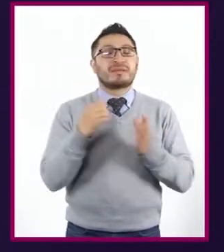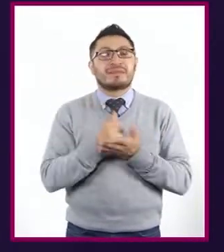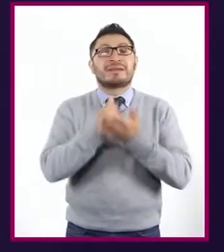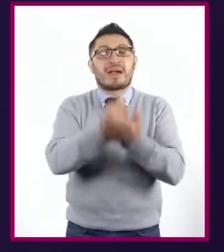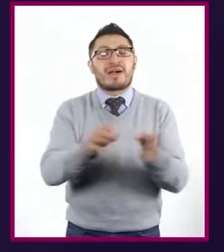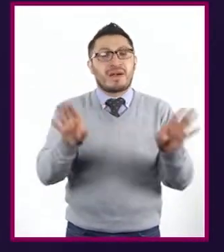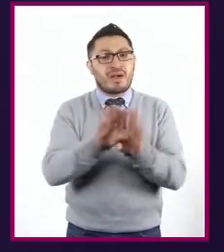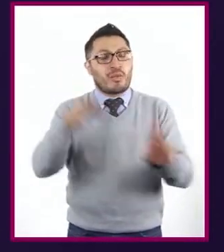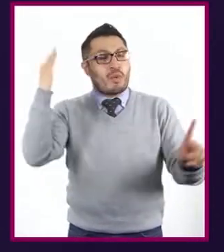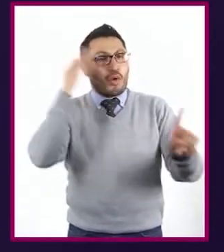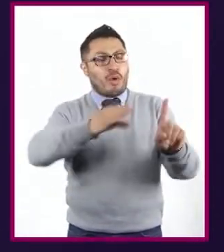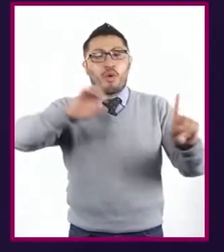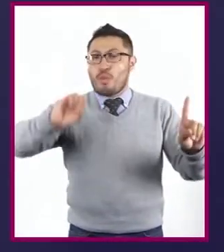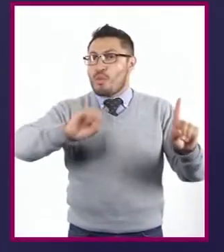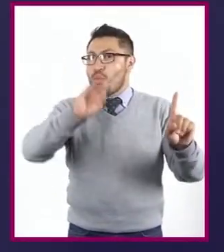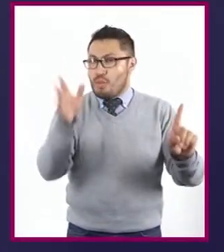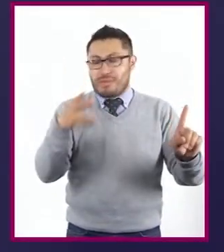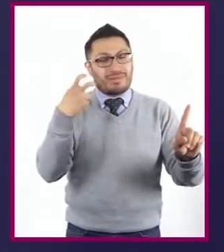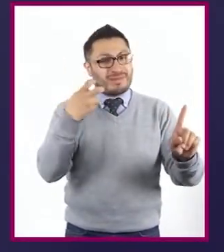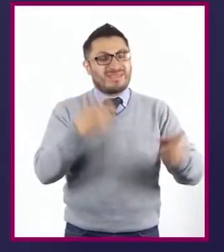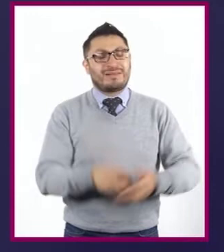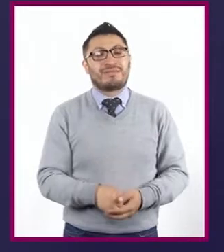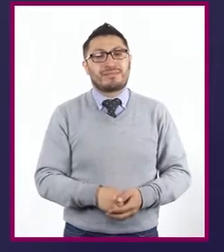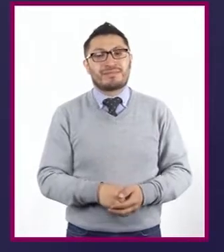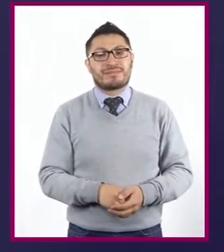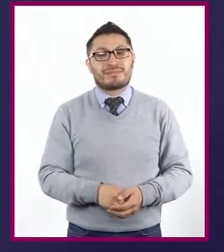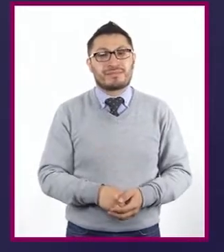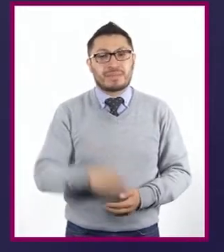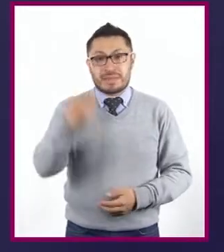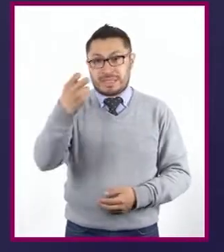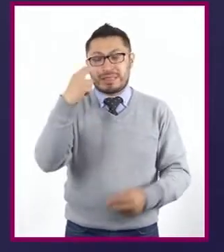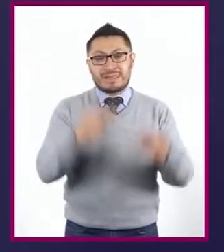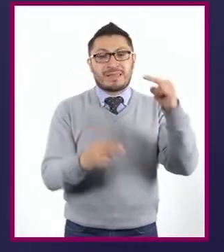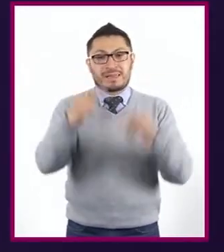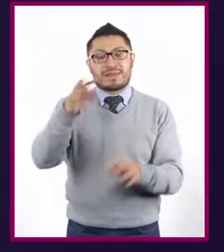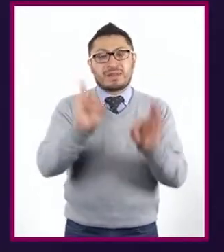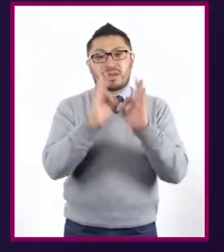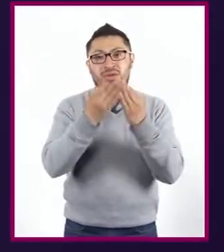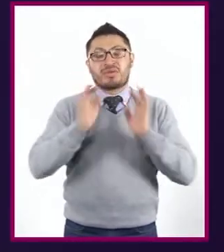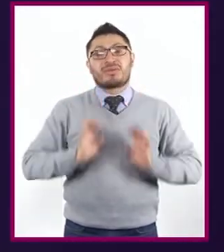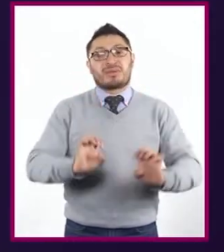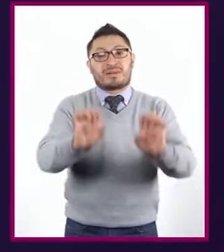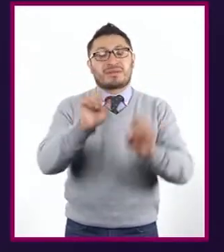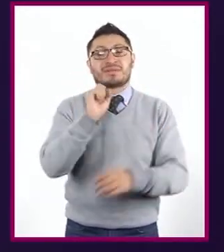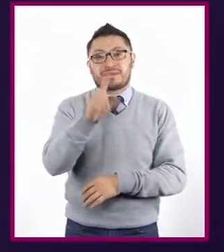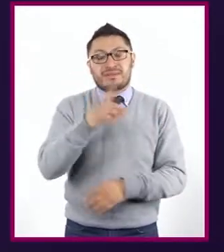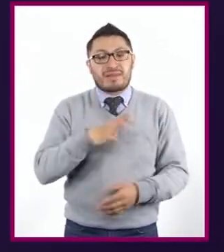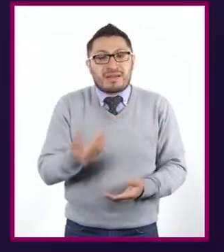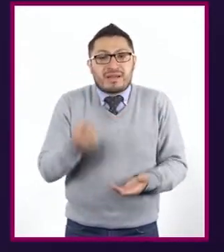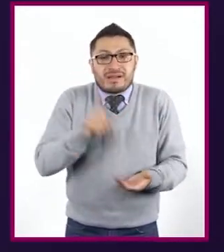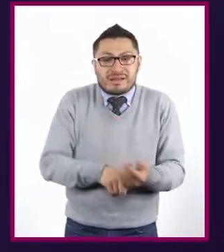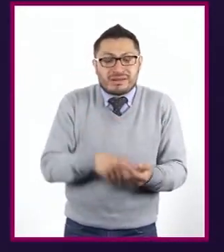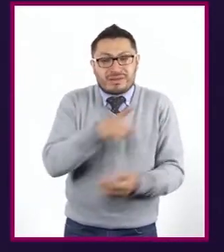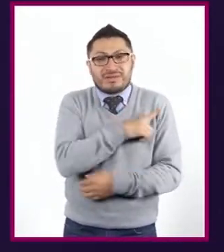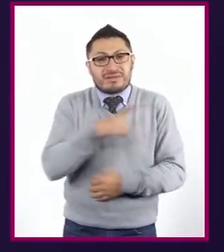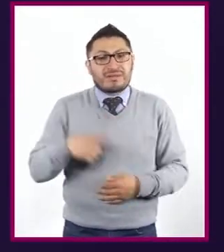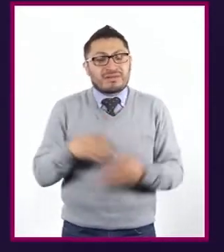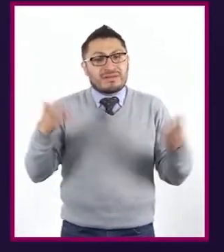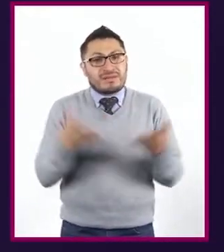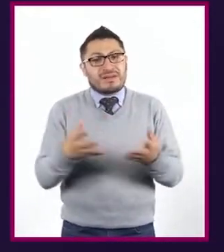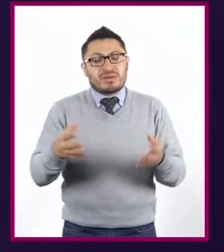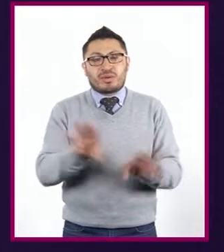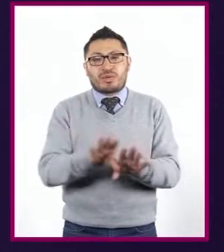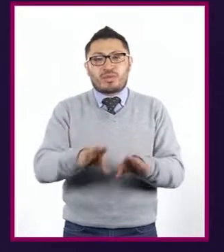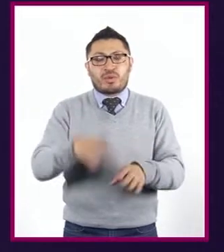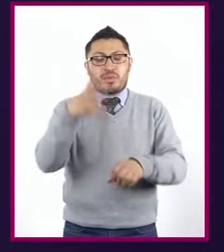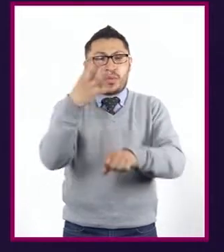mantener la objetividad de la nota. Este nivel de formalidad también implica que se deben hacer